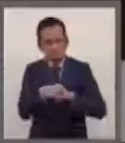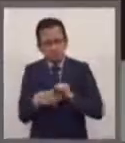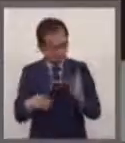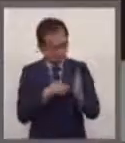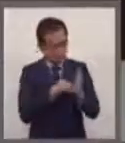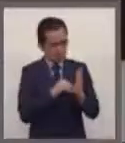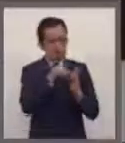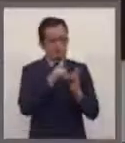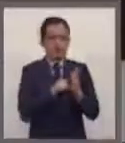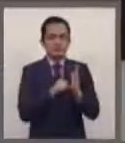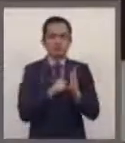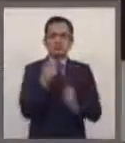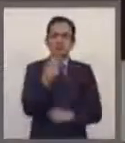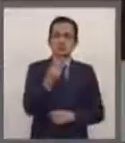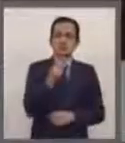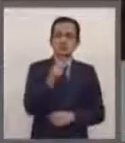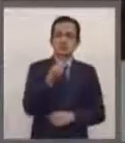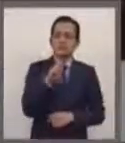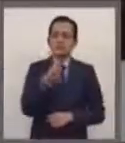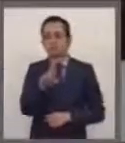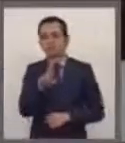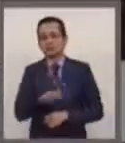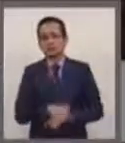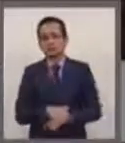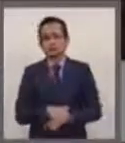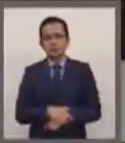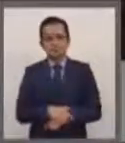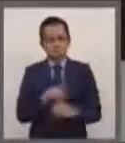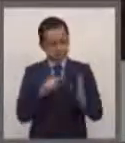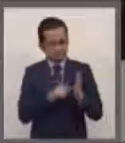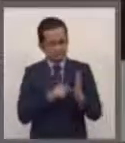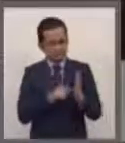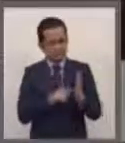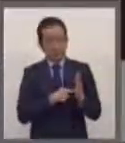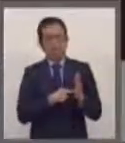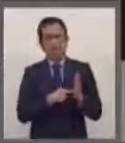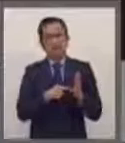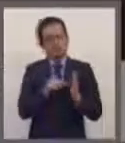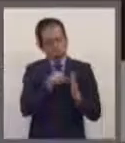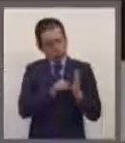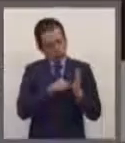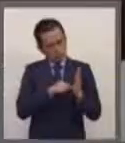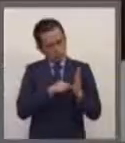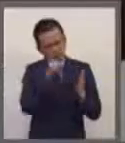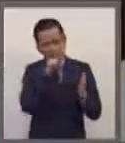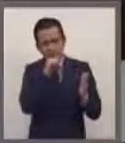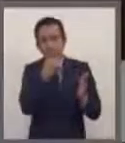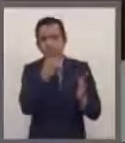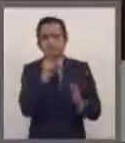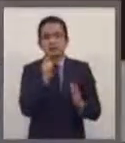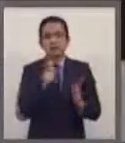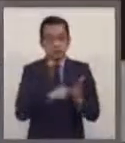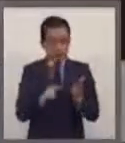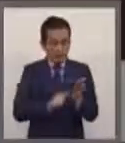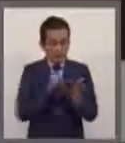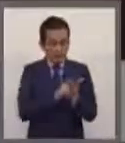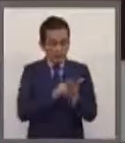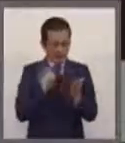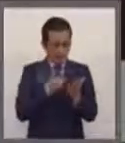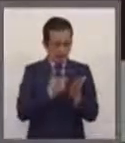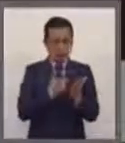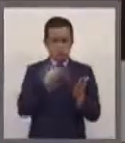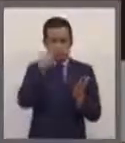artículo 3 ter, que señala que las disposiciones de la presente ley no se aplicarán a